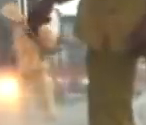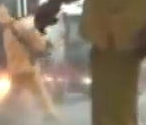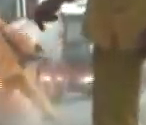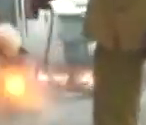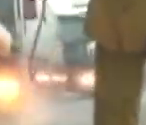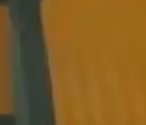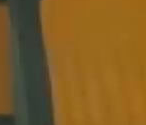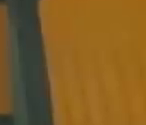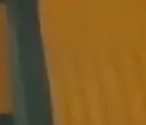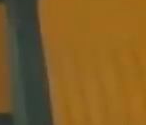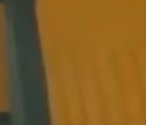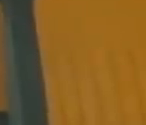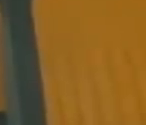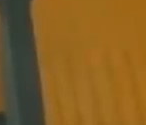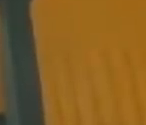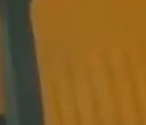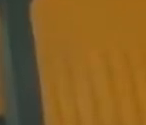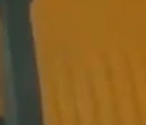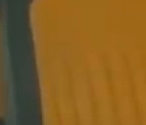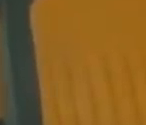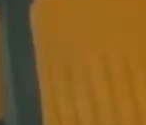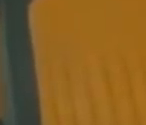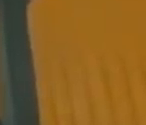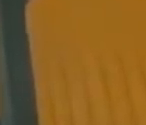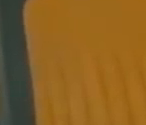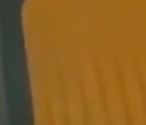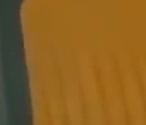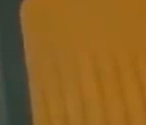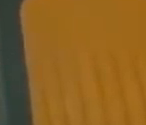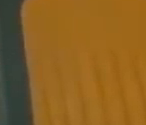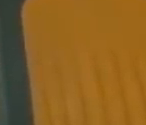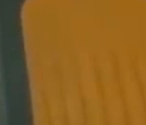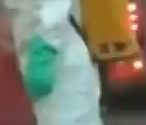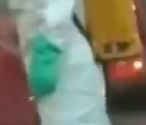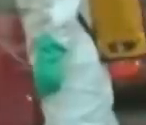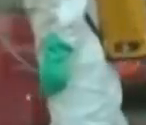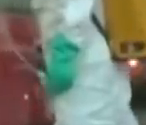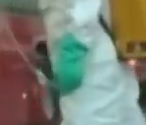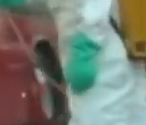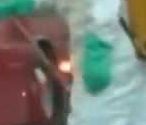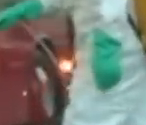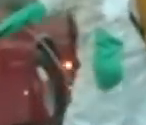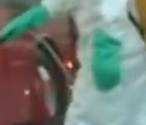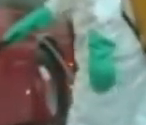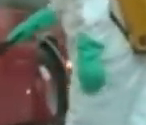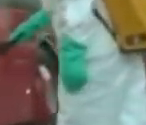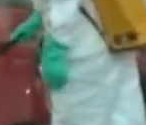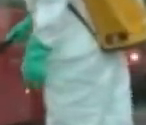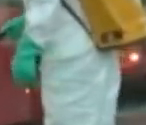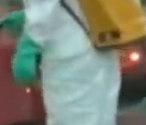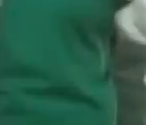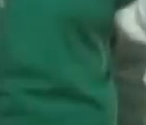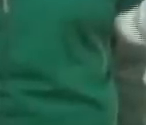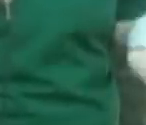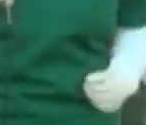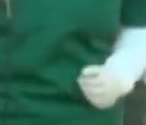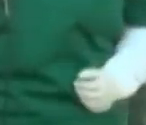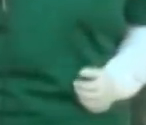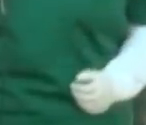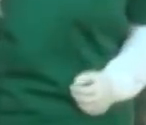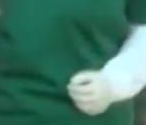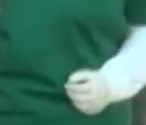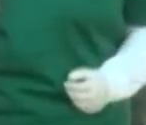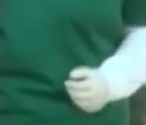de Transbarca para trasladar a nuestro pueblo a las diferentes actividades